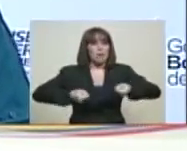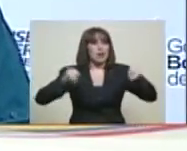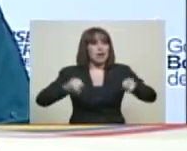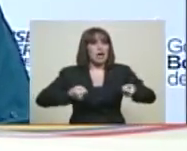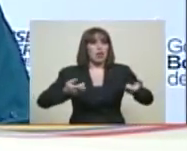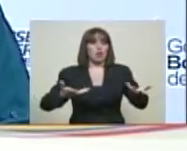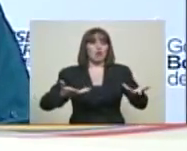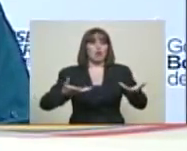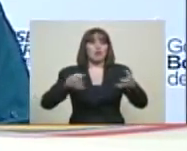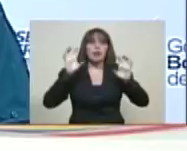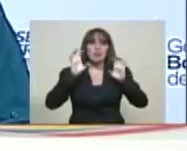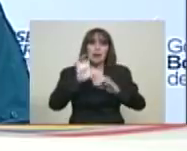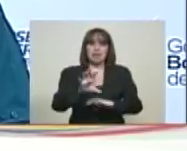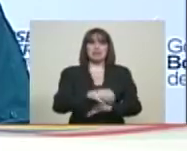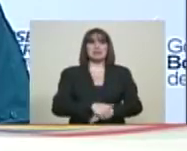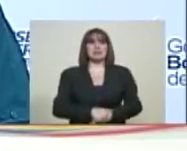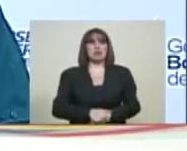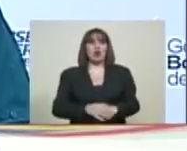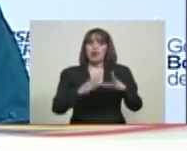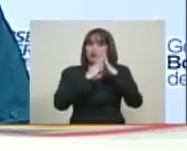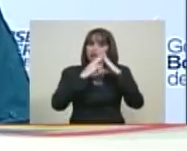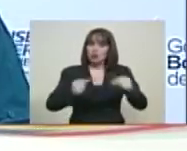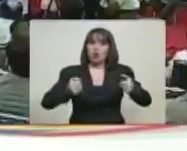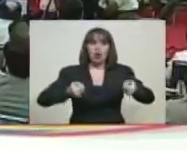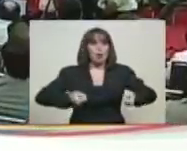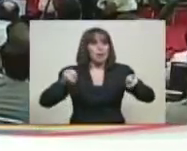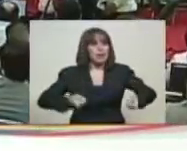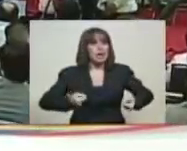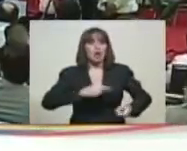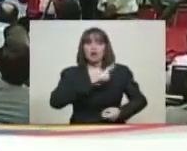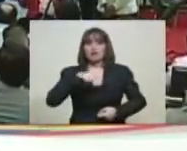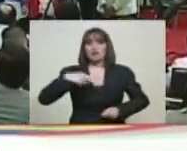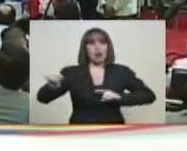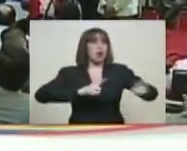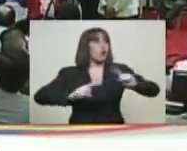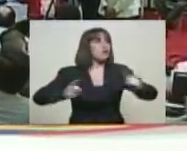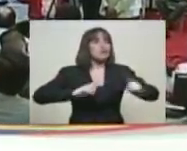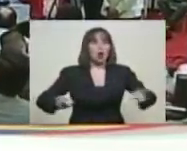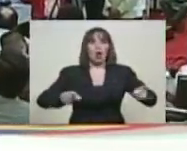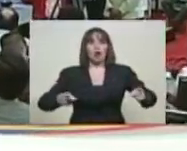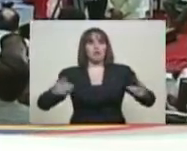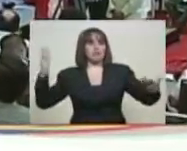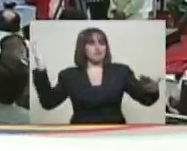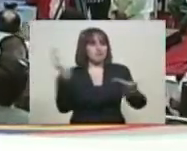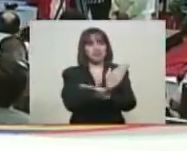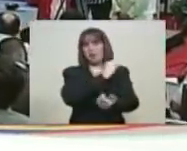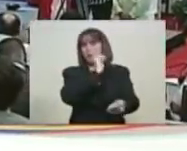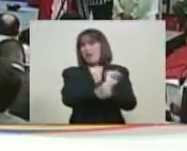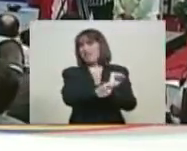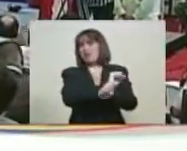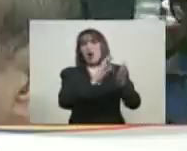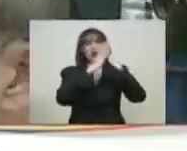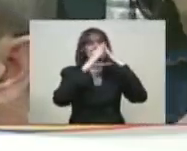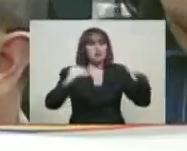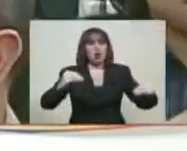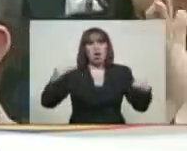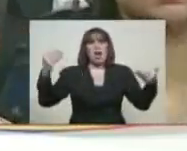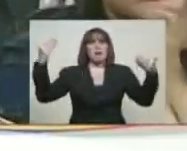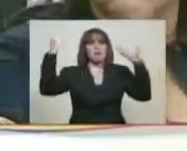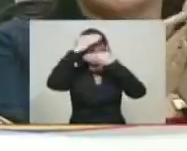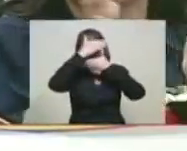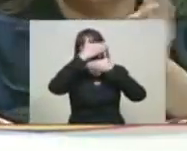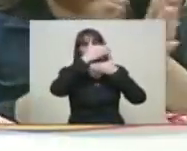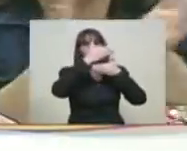país y que los mercados municipales tomemos el control y saquemos esposados a las mafias ya los